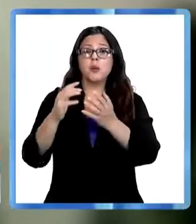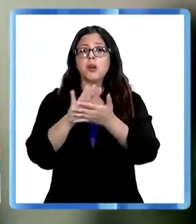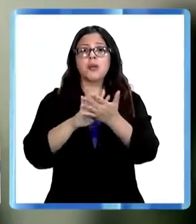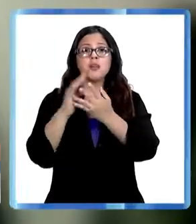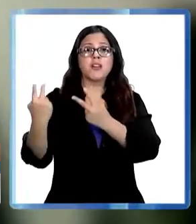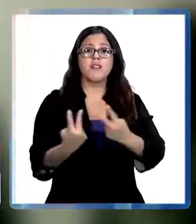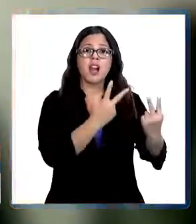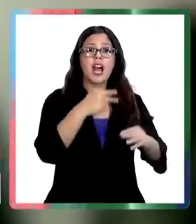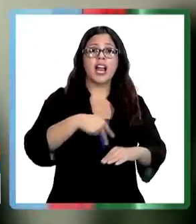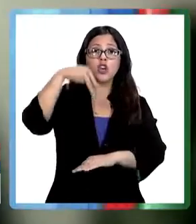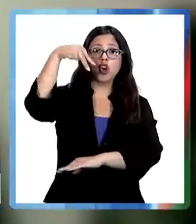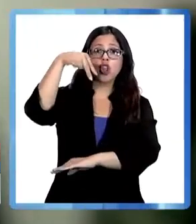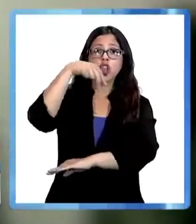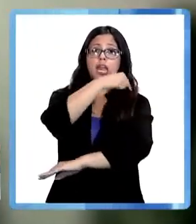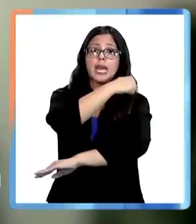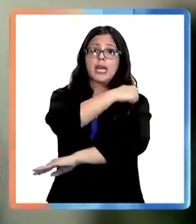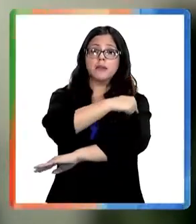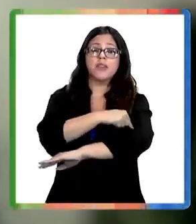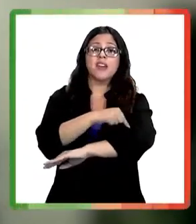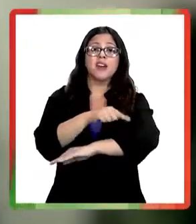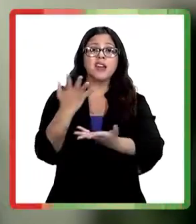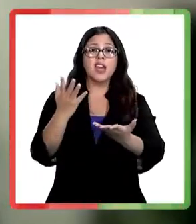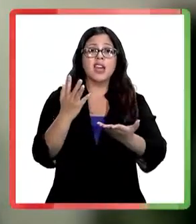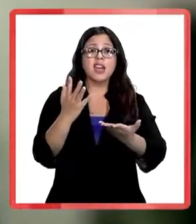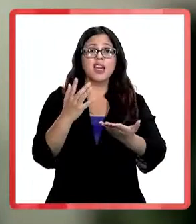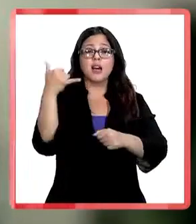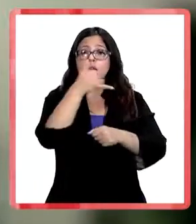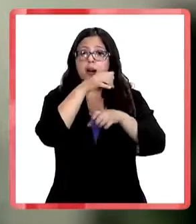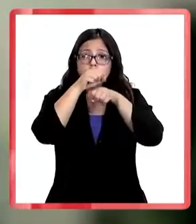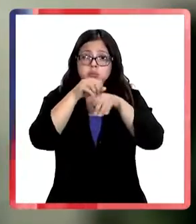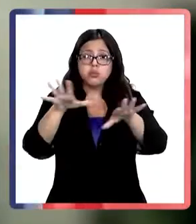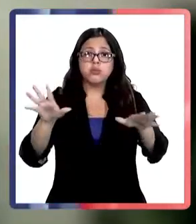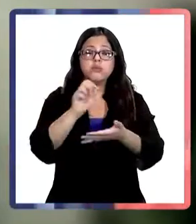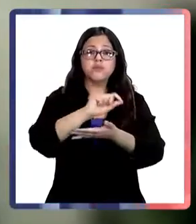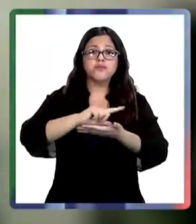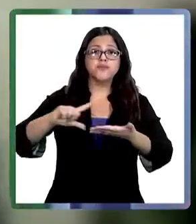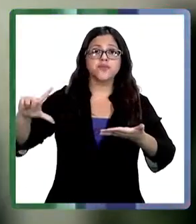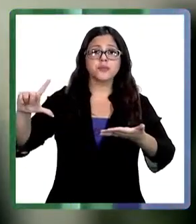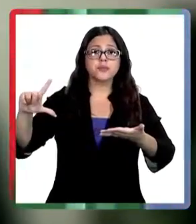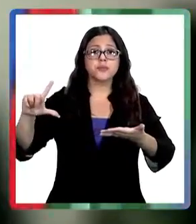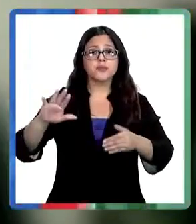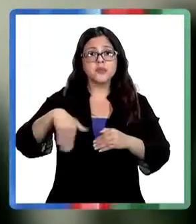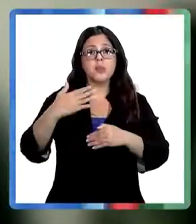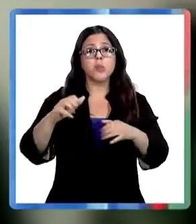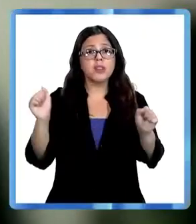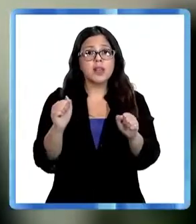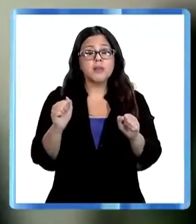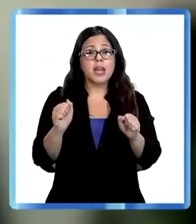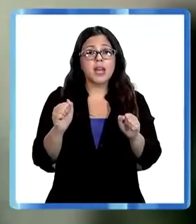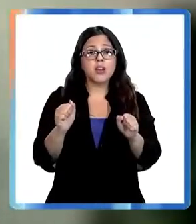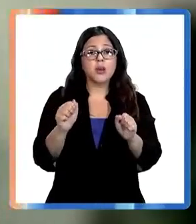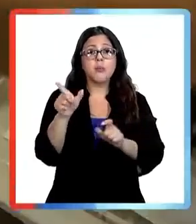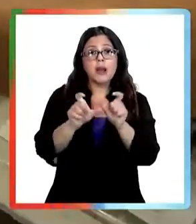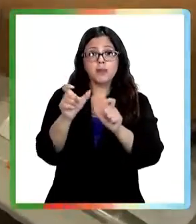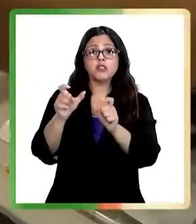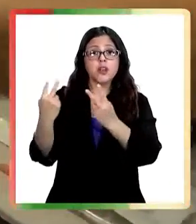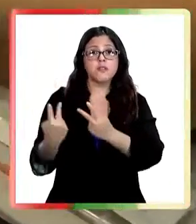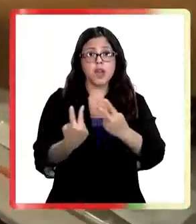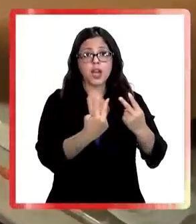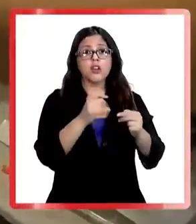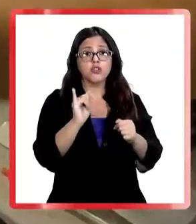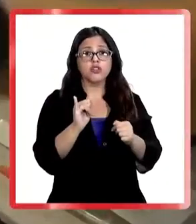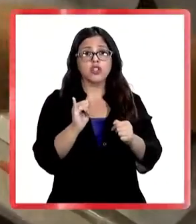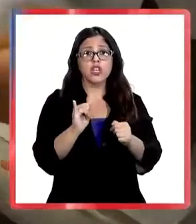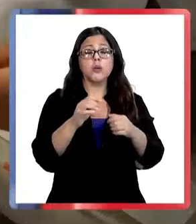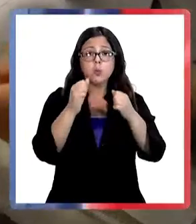viajar al norte, donde el influenza está empezando a subir producto del invierno, a los viajeros se recomienda poner